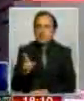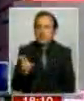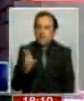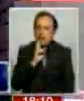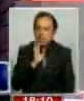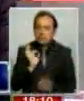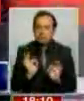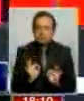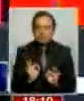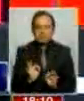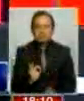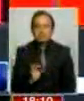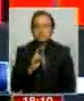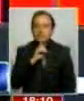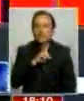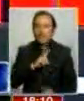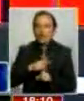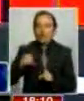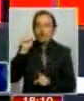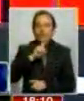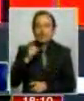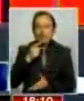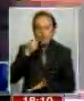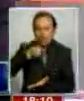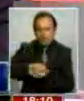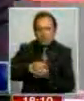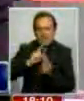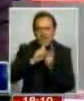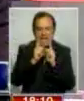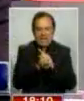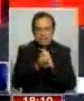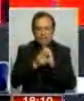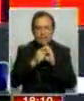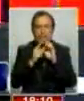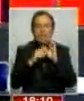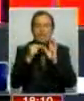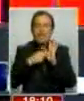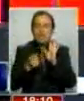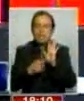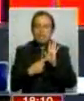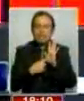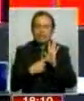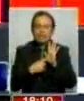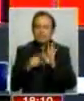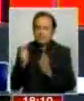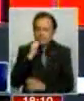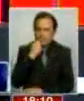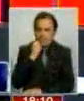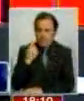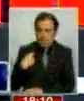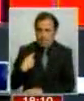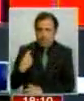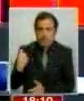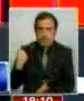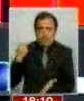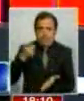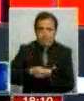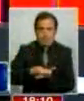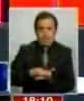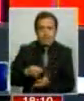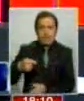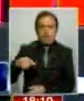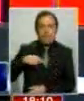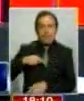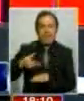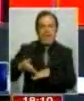Ministro, para algunos la profundidad de esta reforma significa que se están pagando las culpas